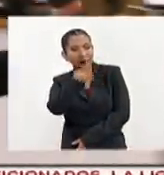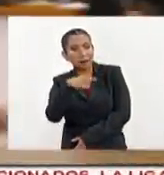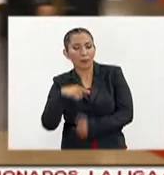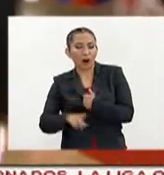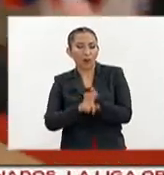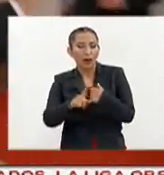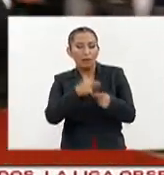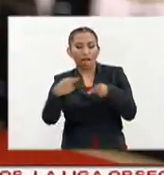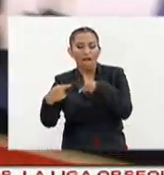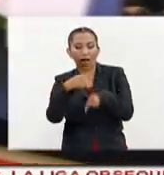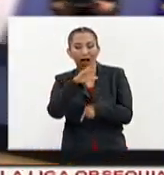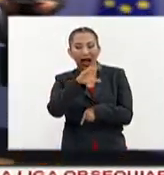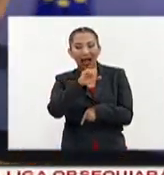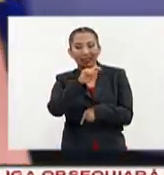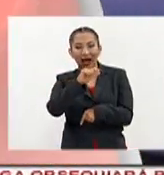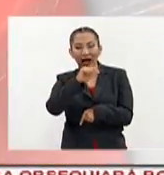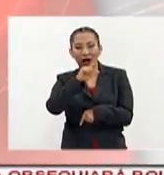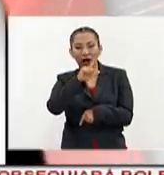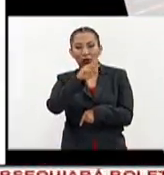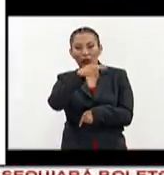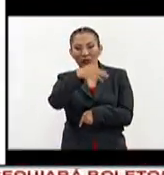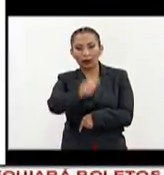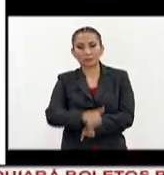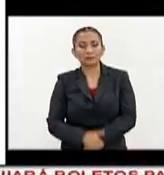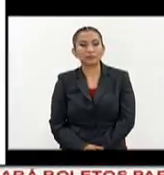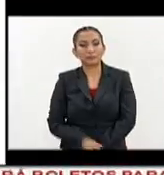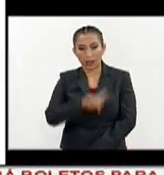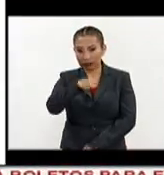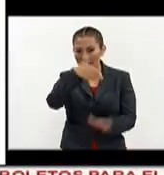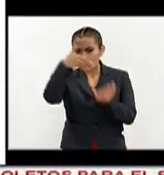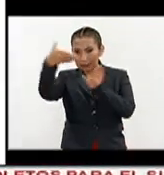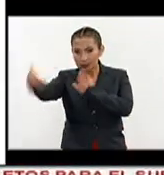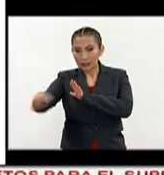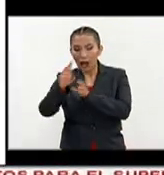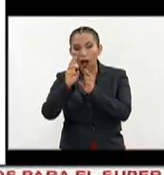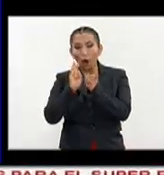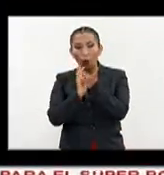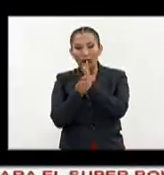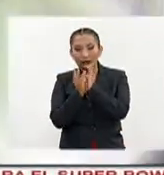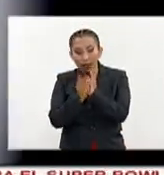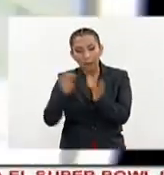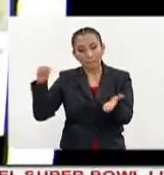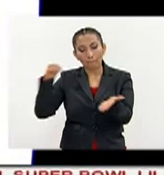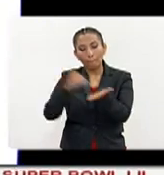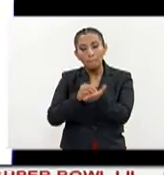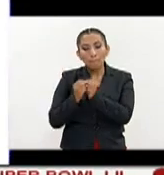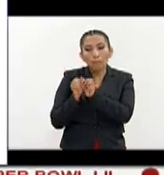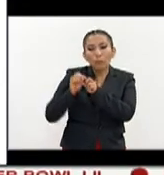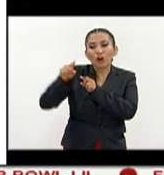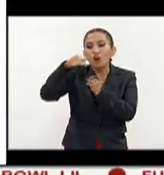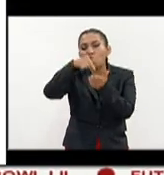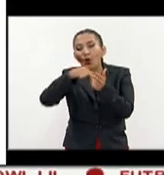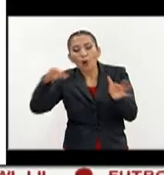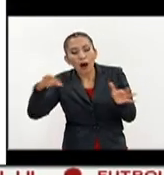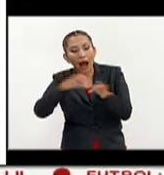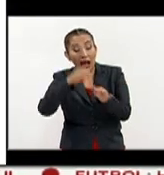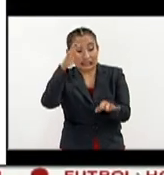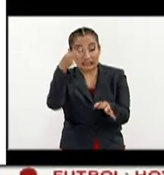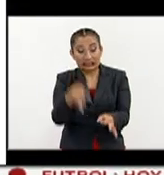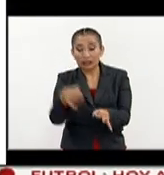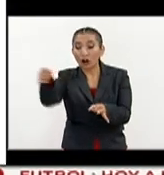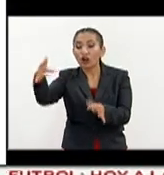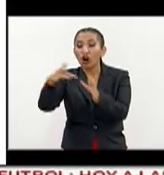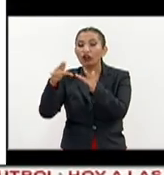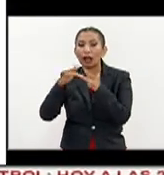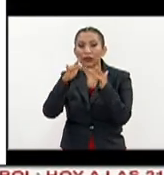por la situación en Cataluña. Más adelante, WhatsApp añade la función de compartir ubicación en tiempo real con